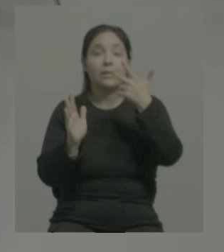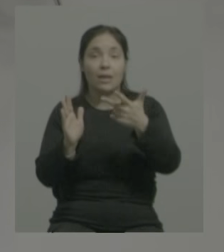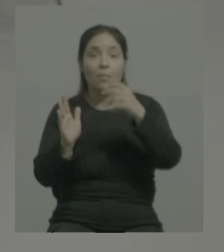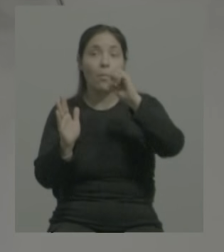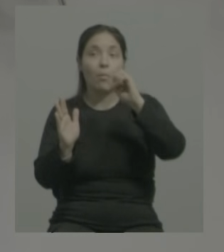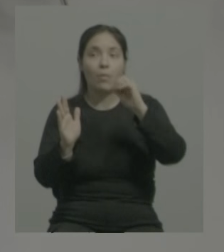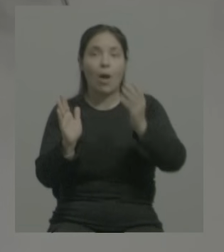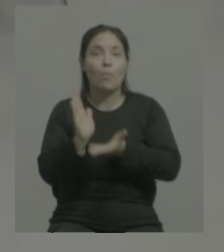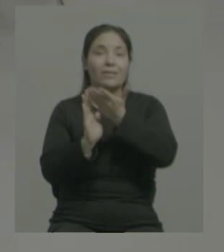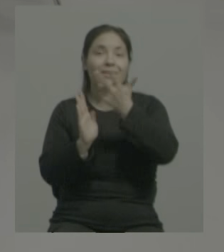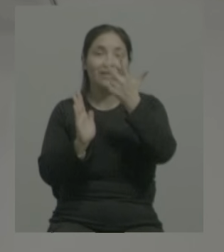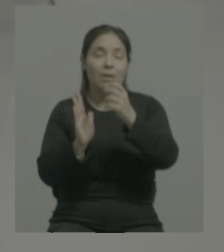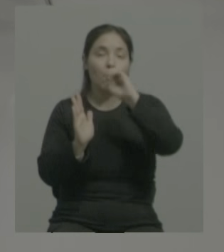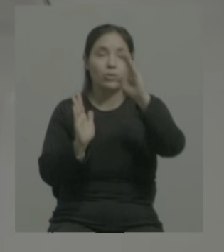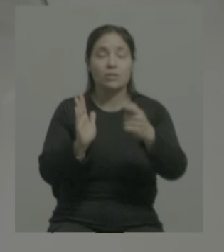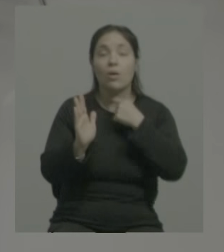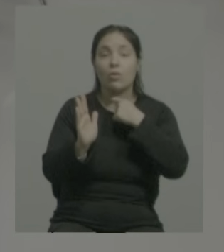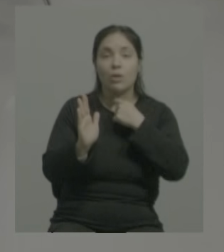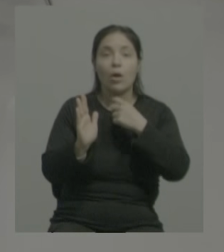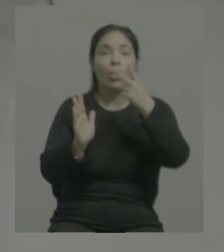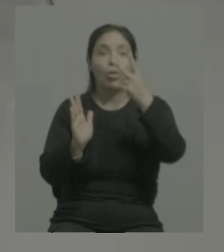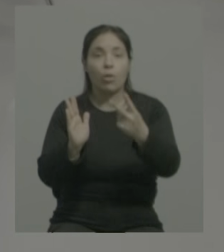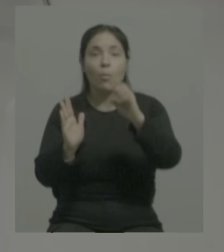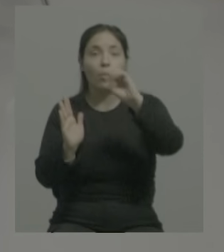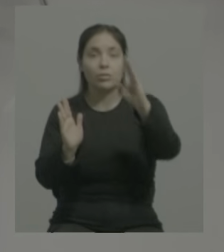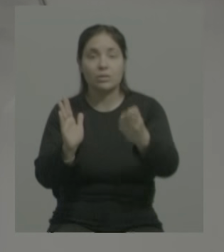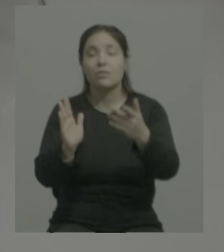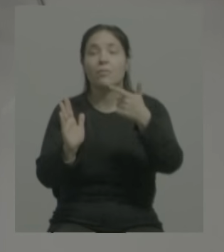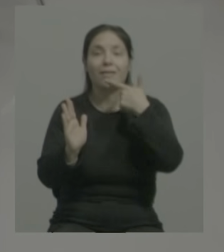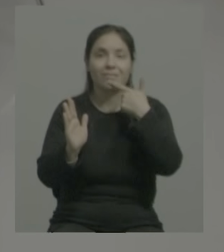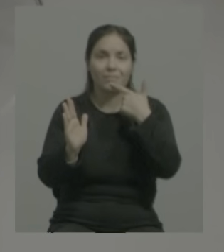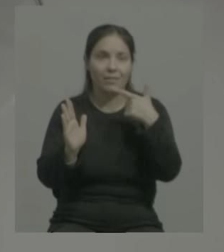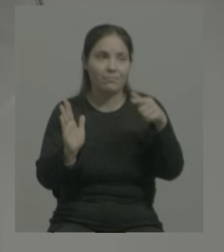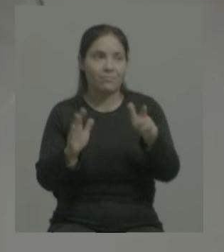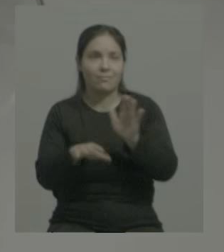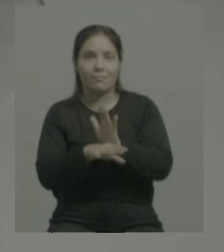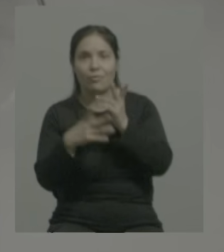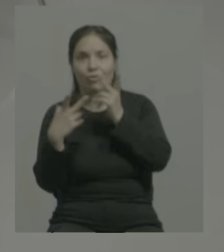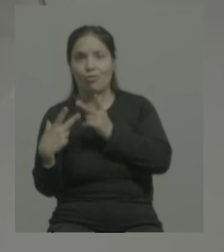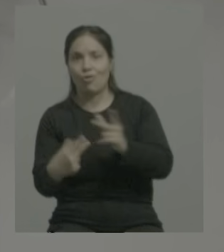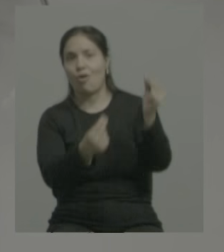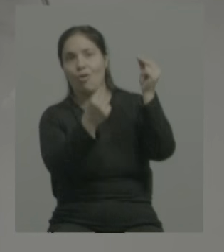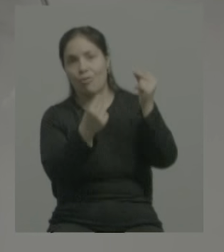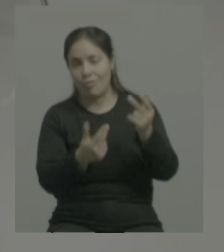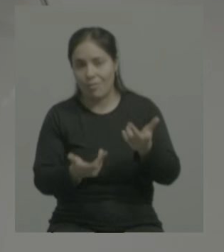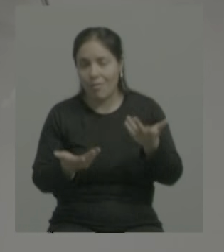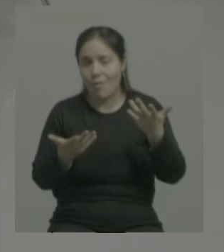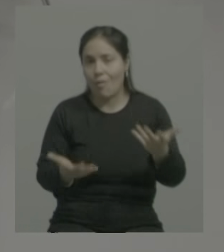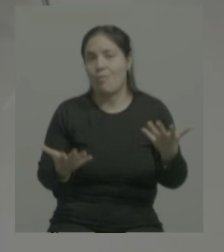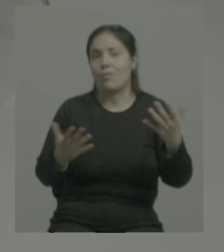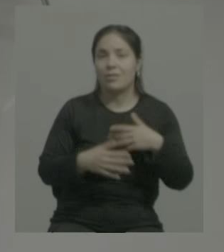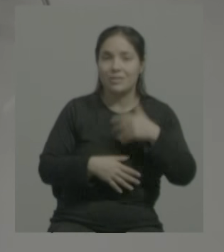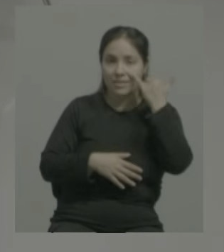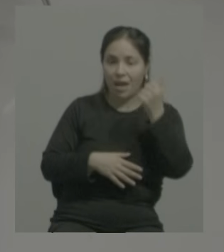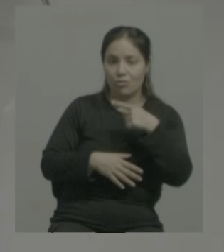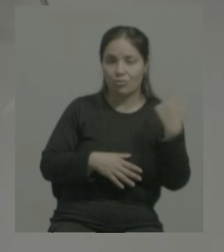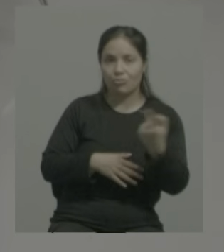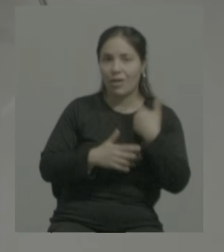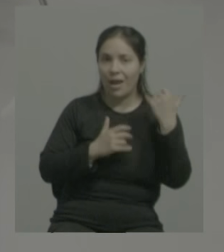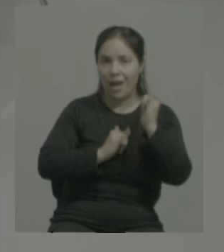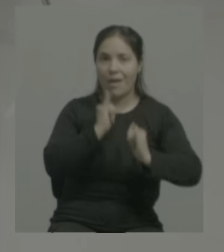un aumento de 3% para agosto y un 2% para septiembre. Obviamente fue rechazado porque nosotros venimos explicando que en